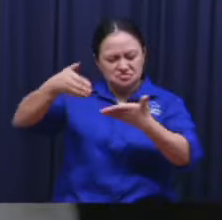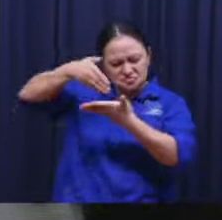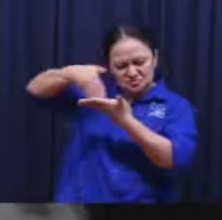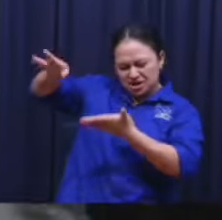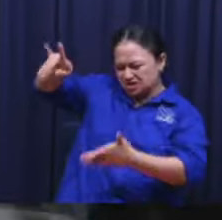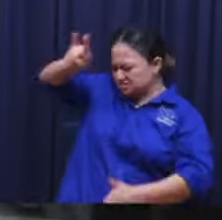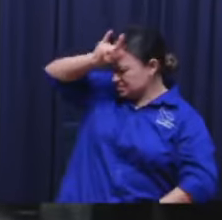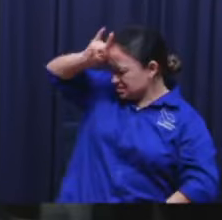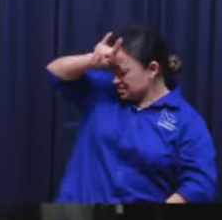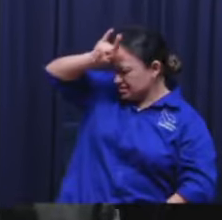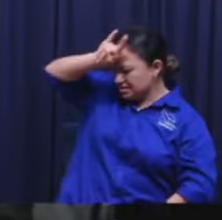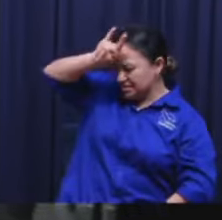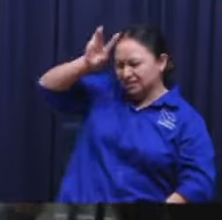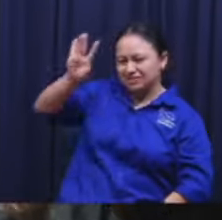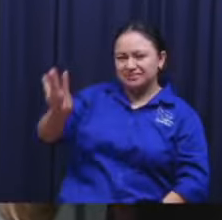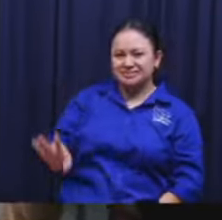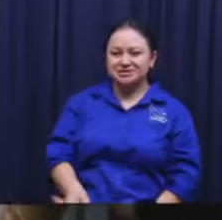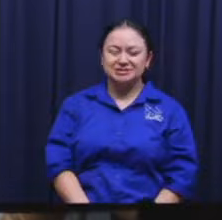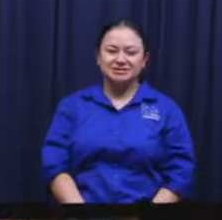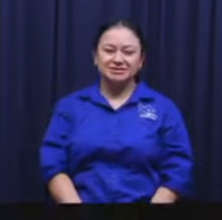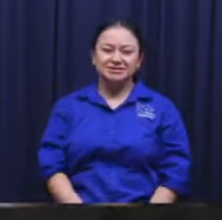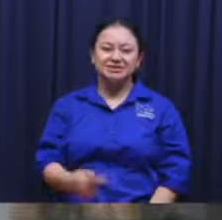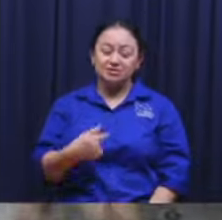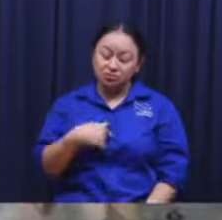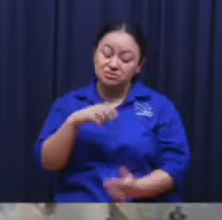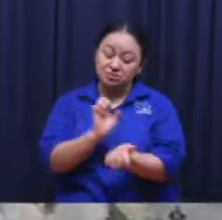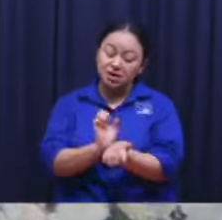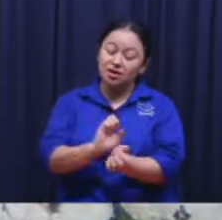chamucos. Espero.